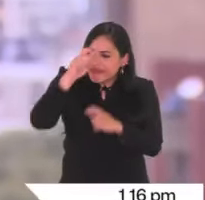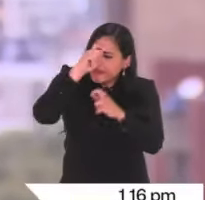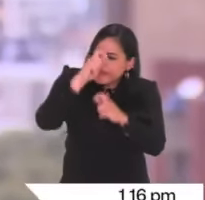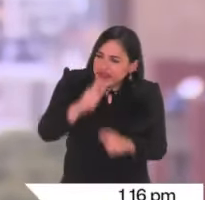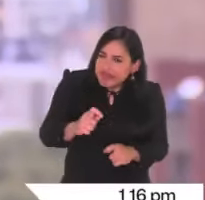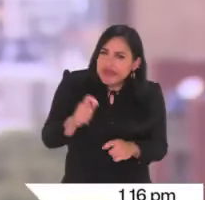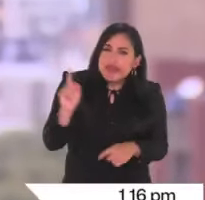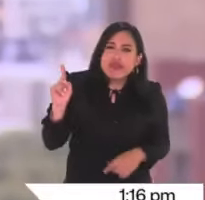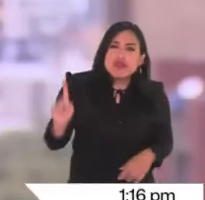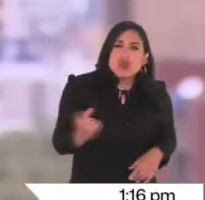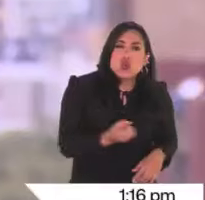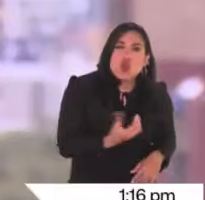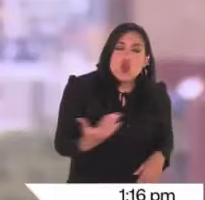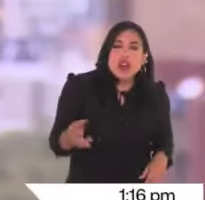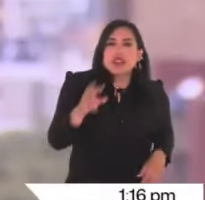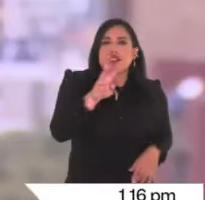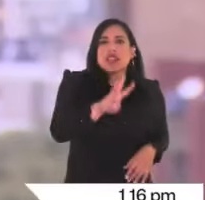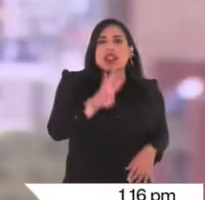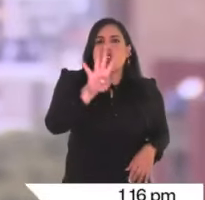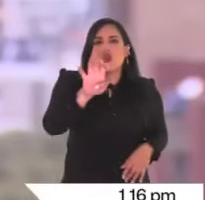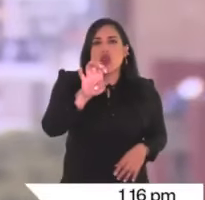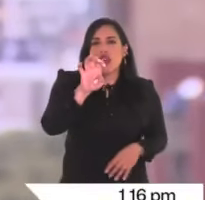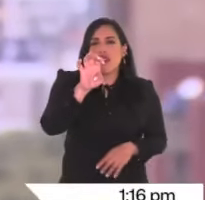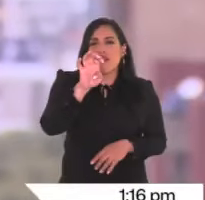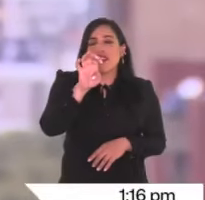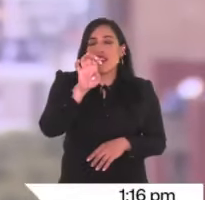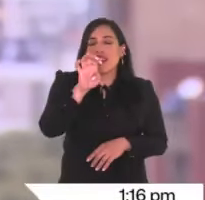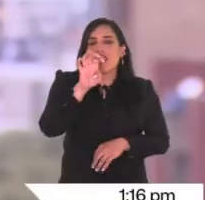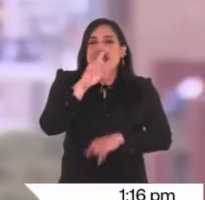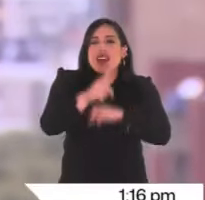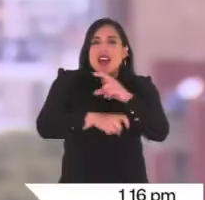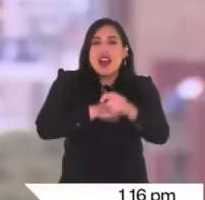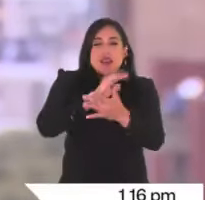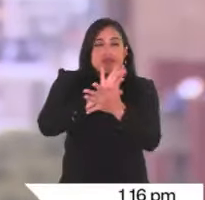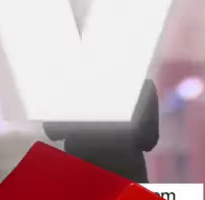tras 39 años de esta dolorosa tragedia?